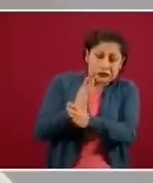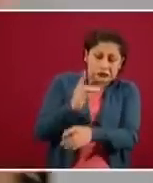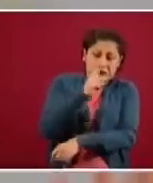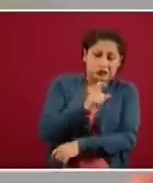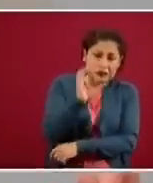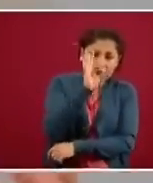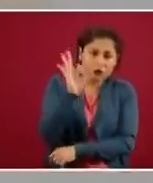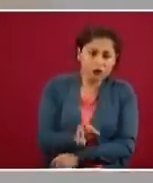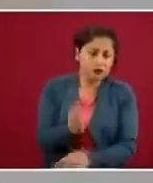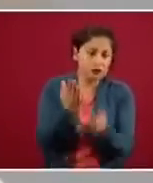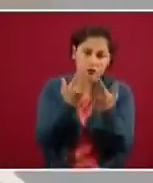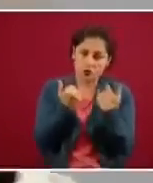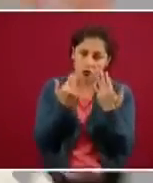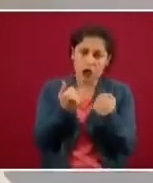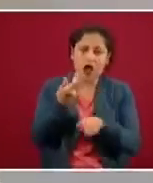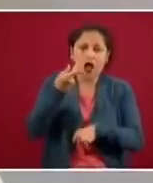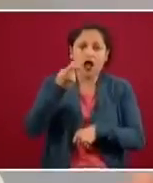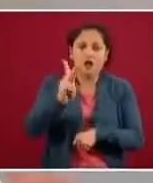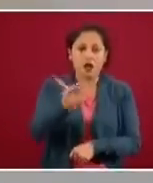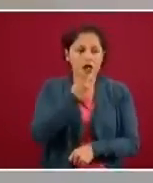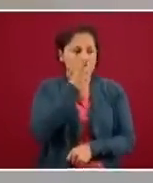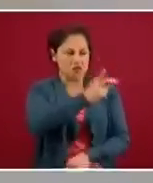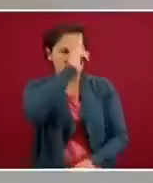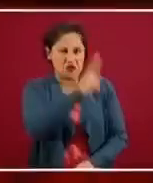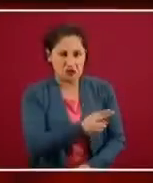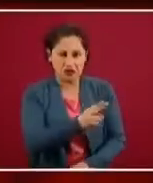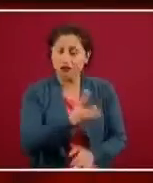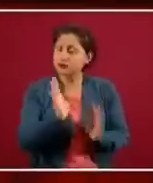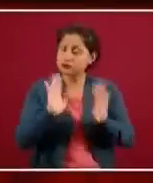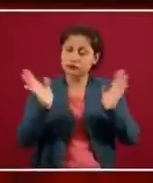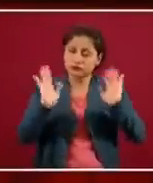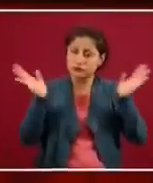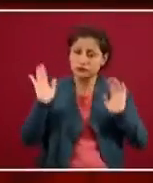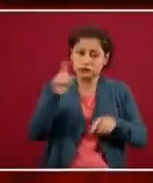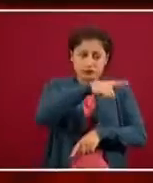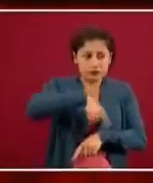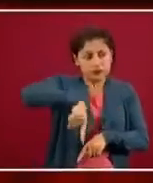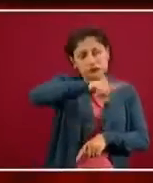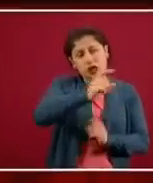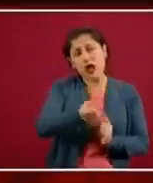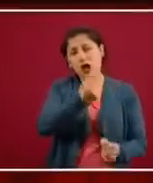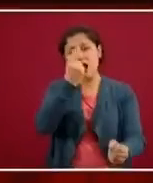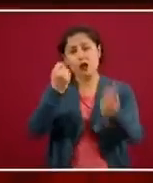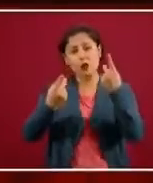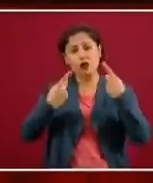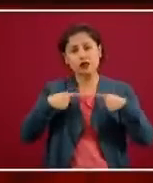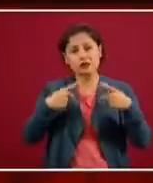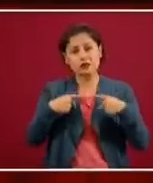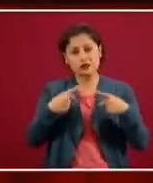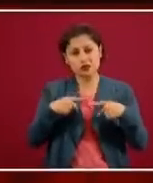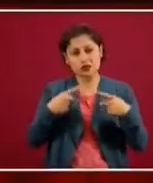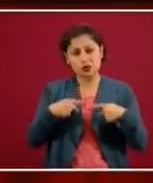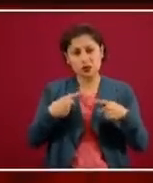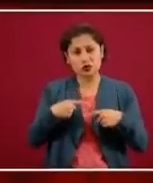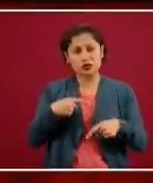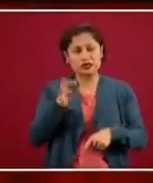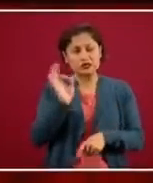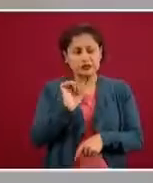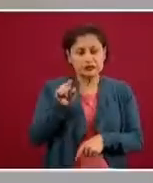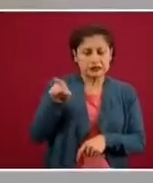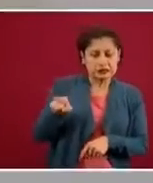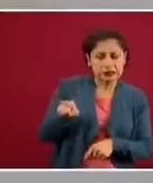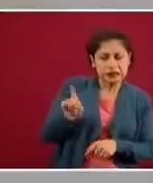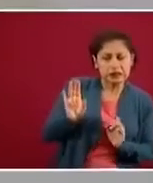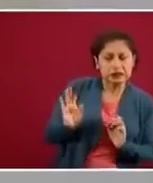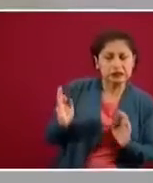elemento auxiliar que por su uso masivo contribuye a que personas que empezaran a ser infecciosas